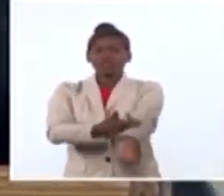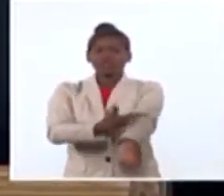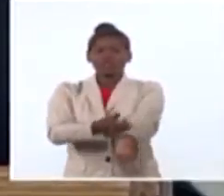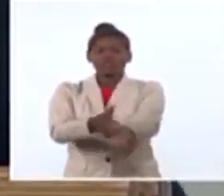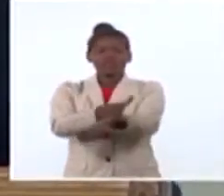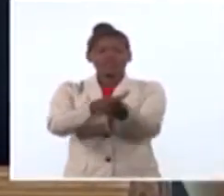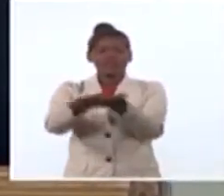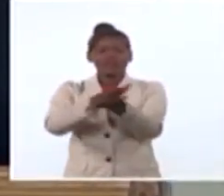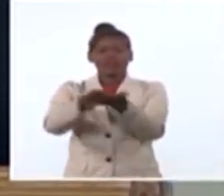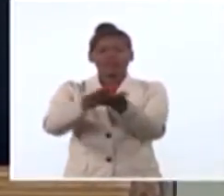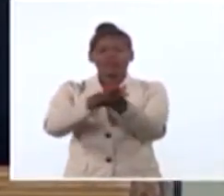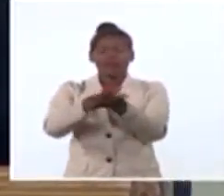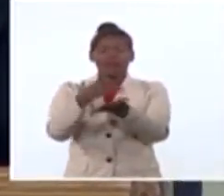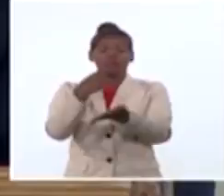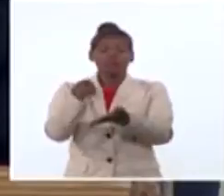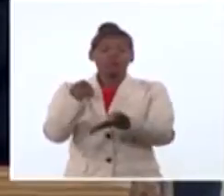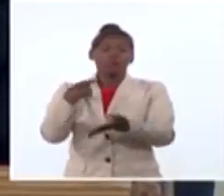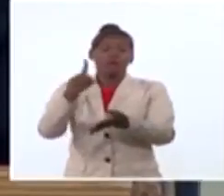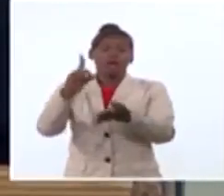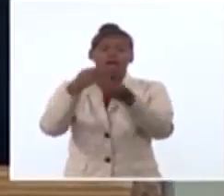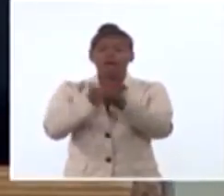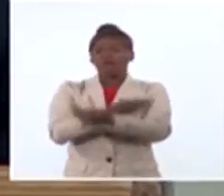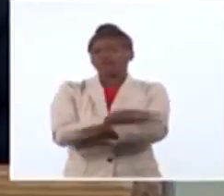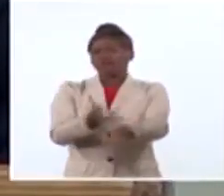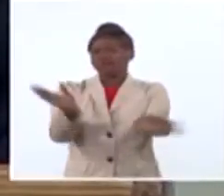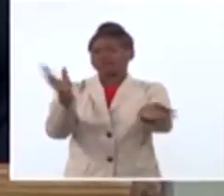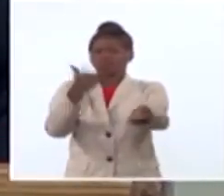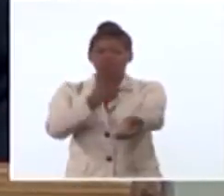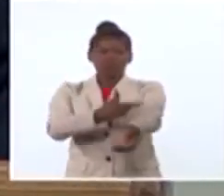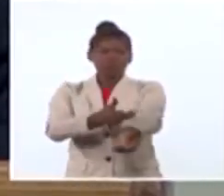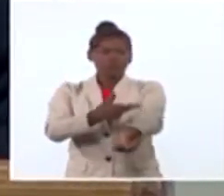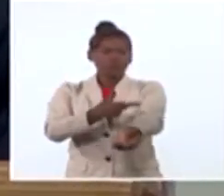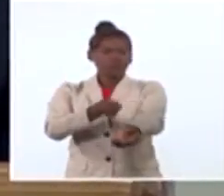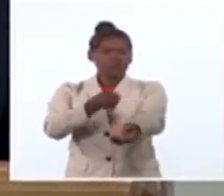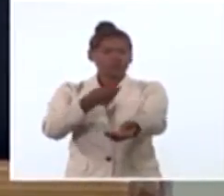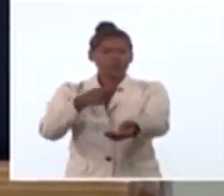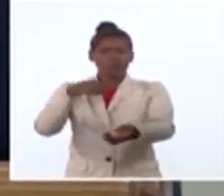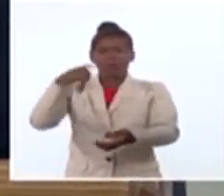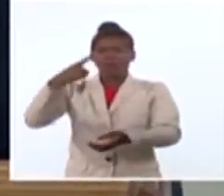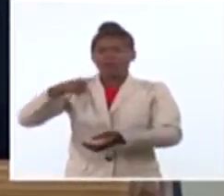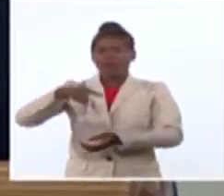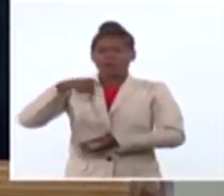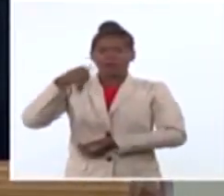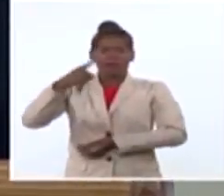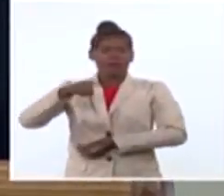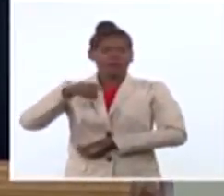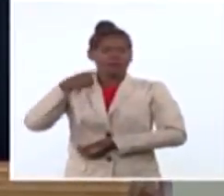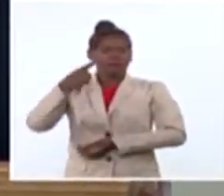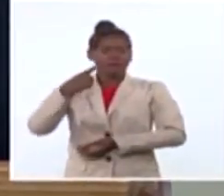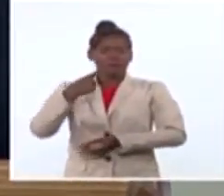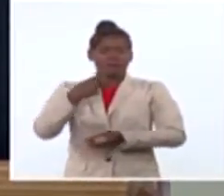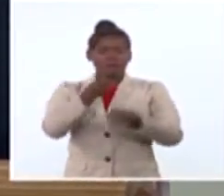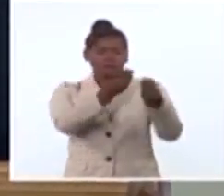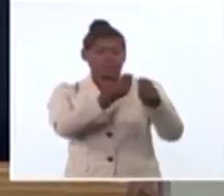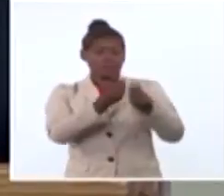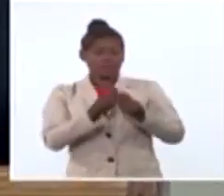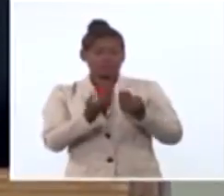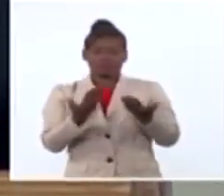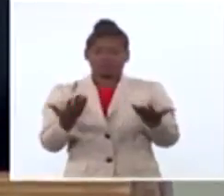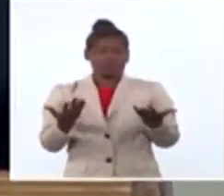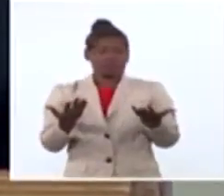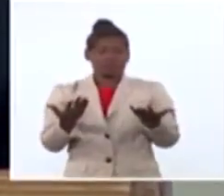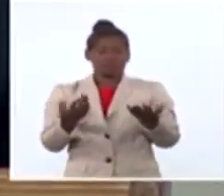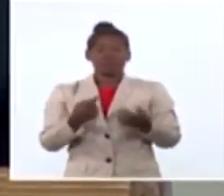de colecta y de extraordinarias, ingentes gestiones de grupos de solidaridad, de grupos